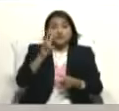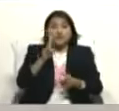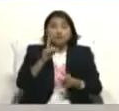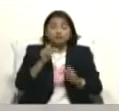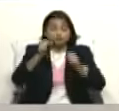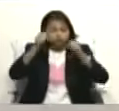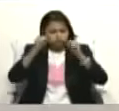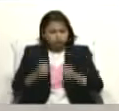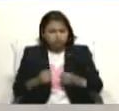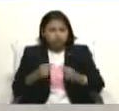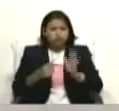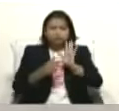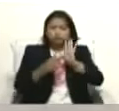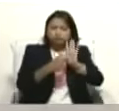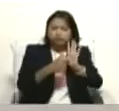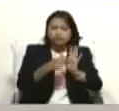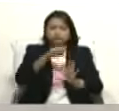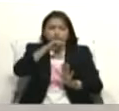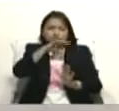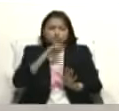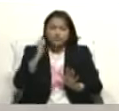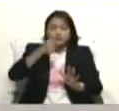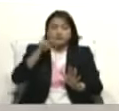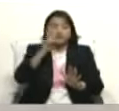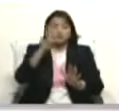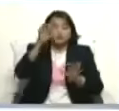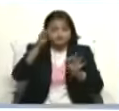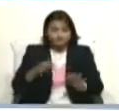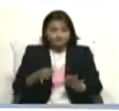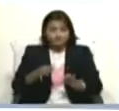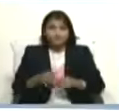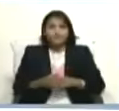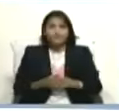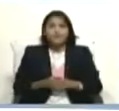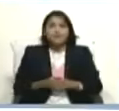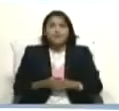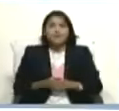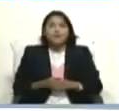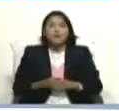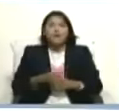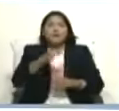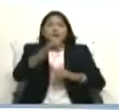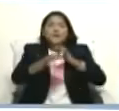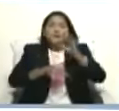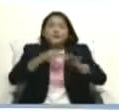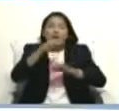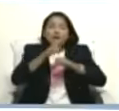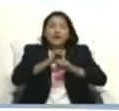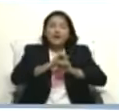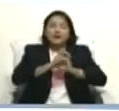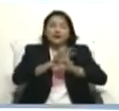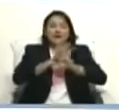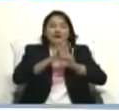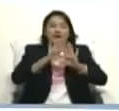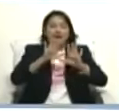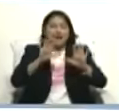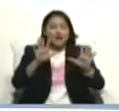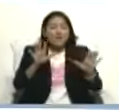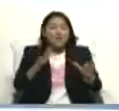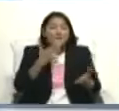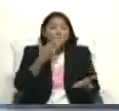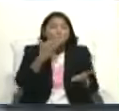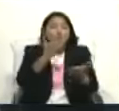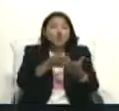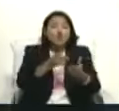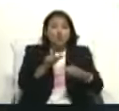histórica. Yo quiero ser muy exacta en cuanto a qué fue lo que solicitó